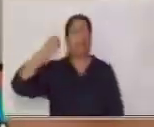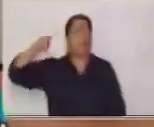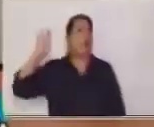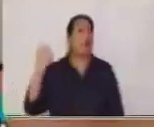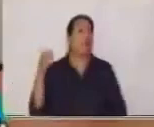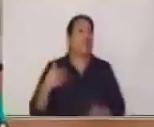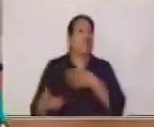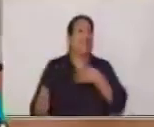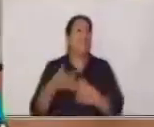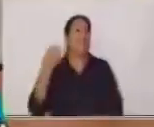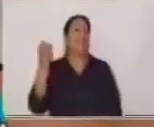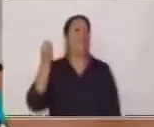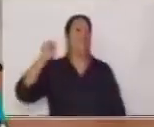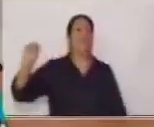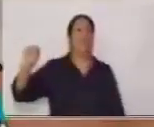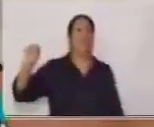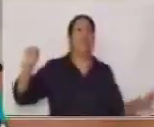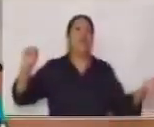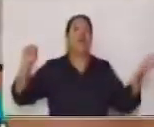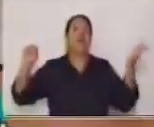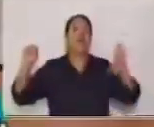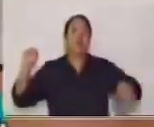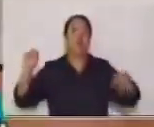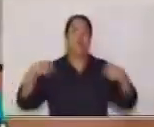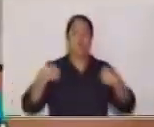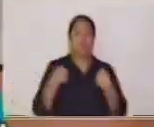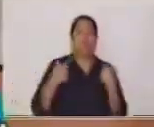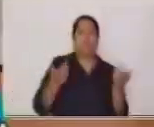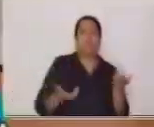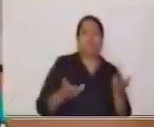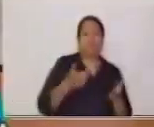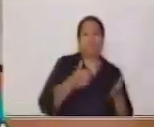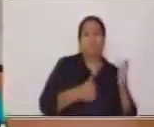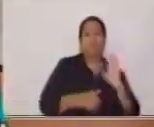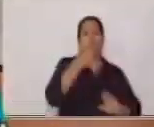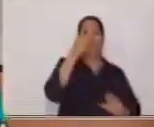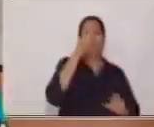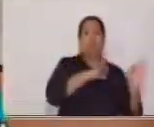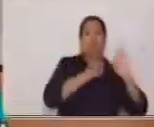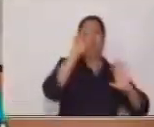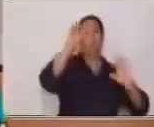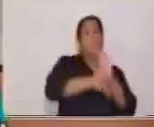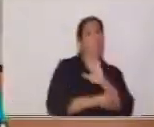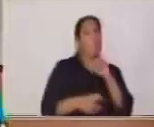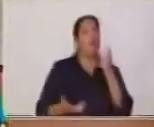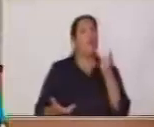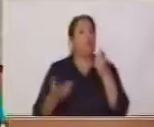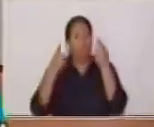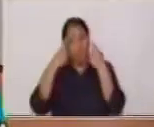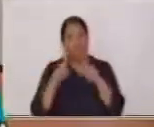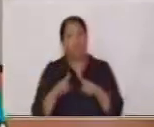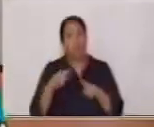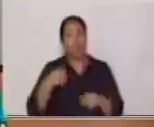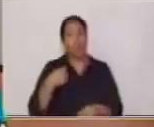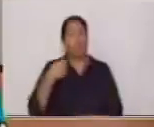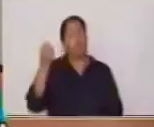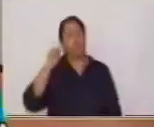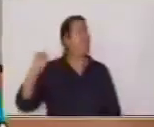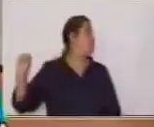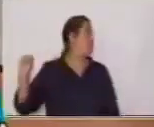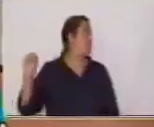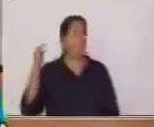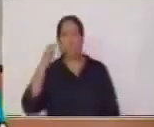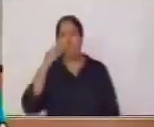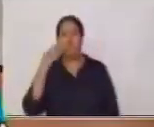caso y nos sucede algo que puede ser bueno o puede ser mal. Entonces puedes narrar tu experiencia, qué te sucedió el día que desobedeciste a tus